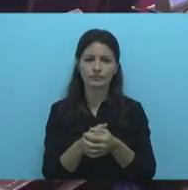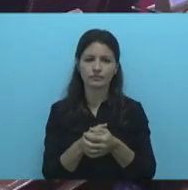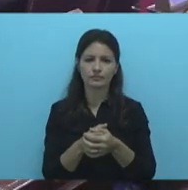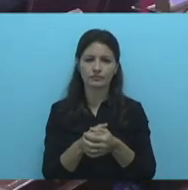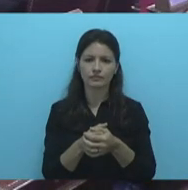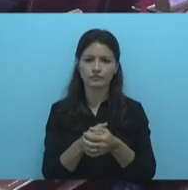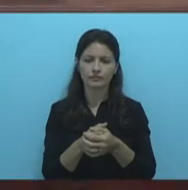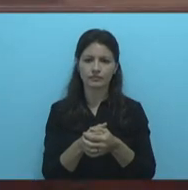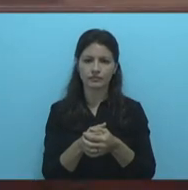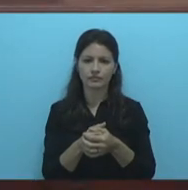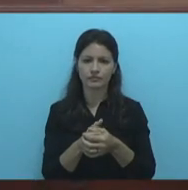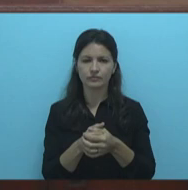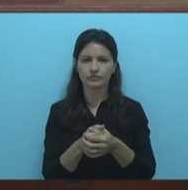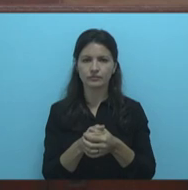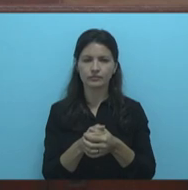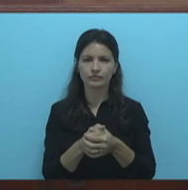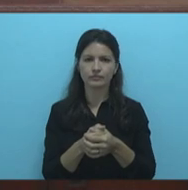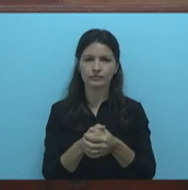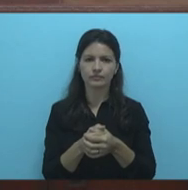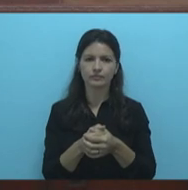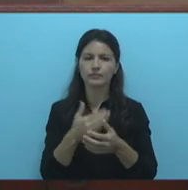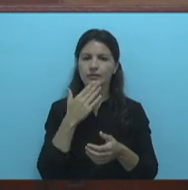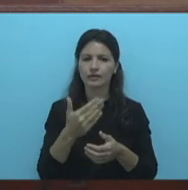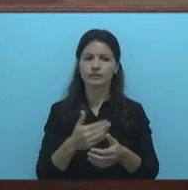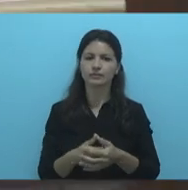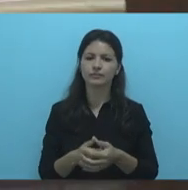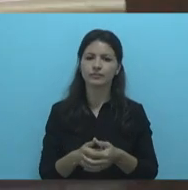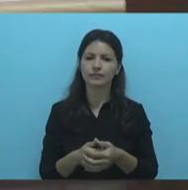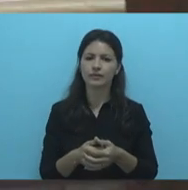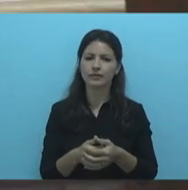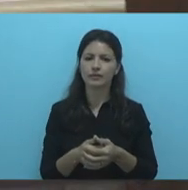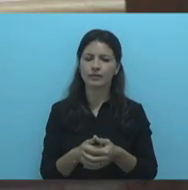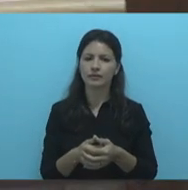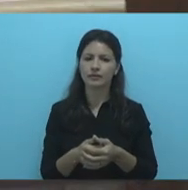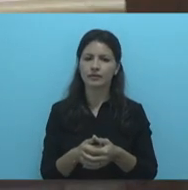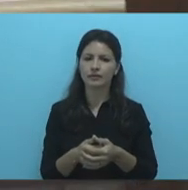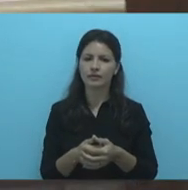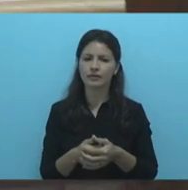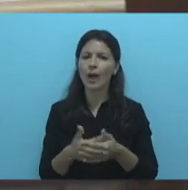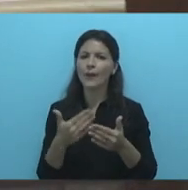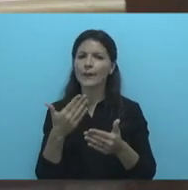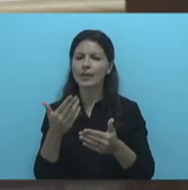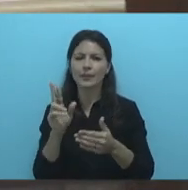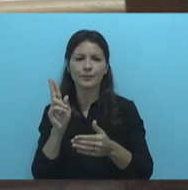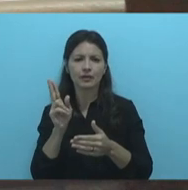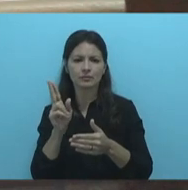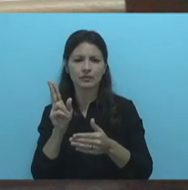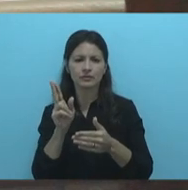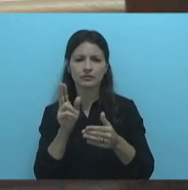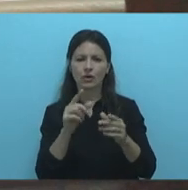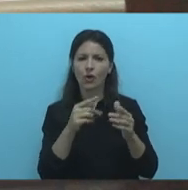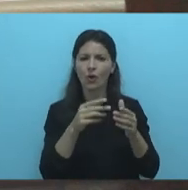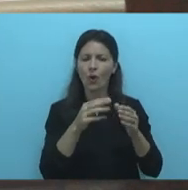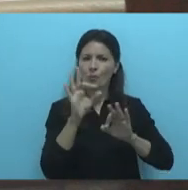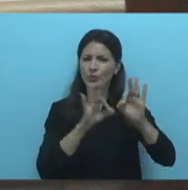Sí, diputado Cándido, tiene la palabra. Gracias. Para solicitar que me acerque la secretaria de la Comisión de Seguridad una corrección de un dictamen